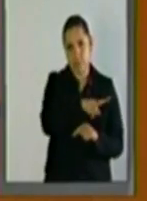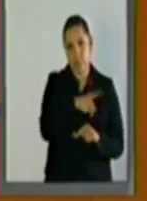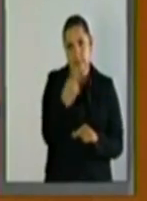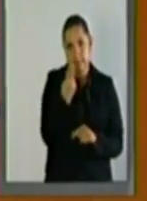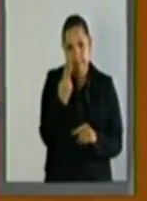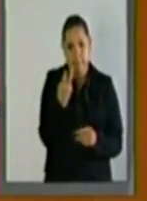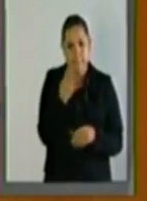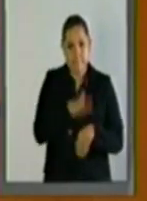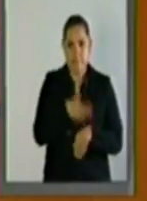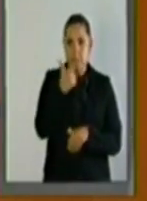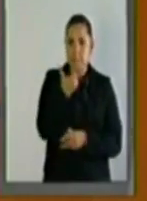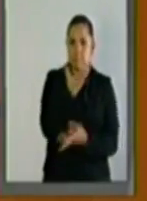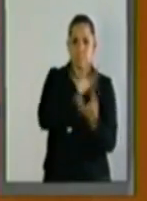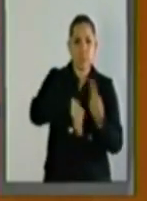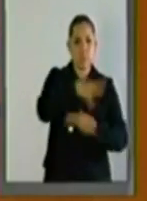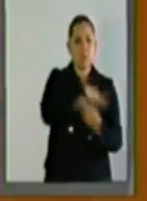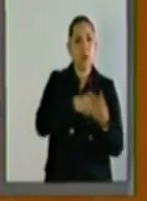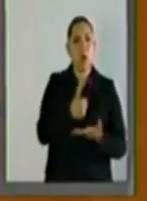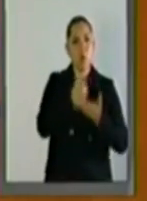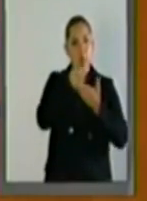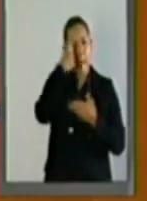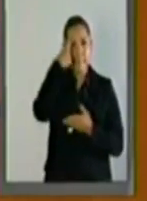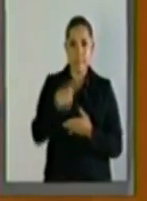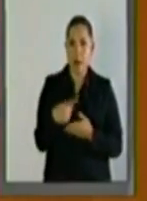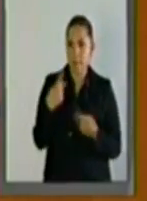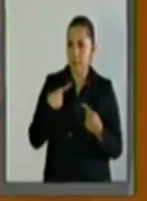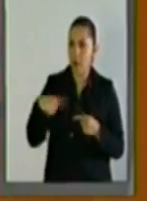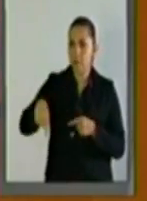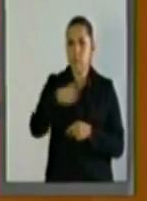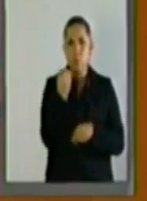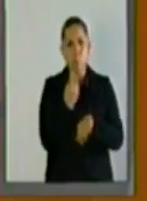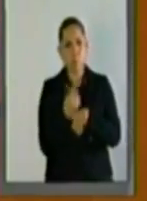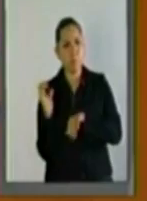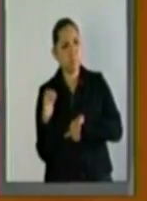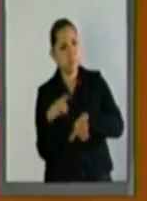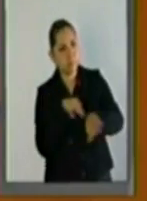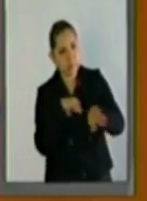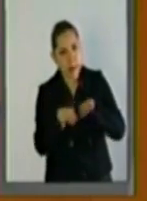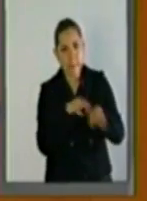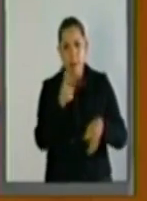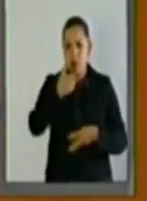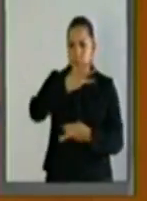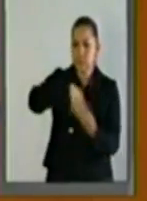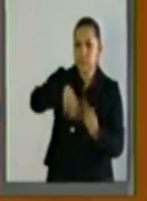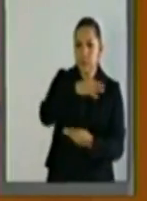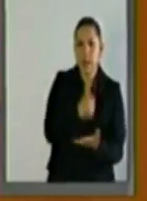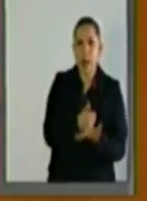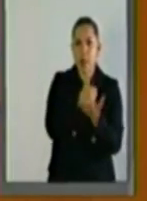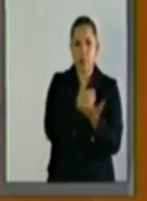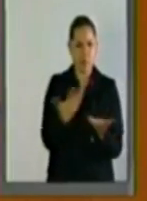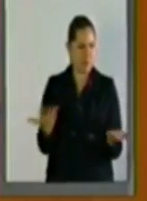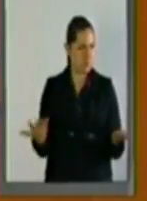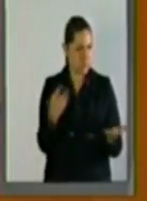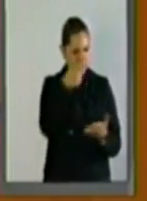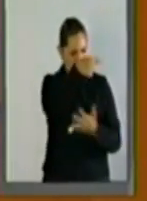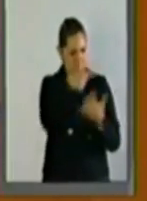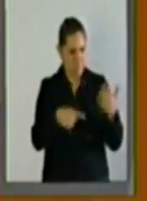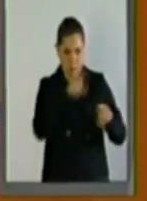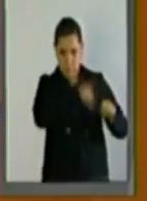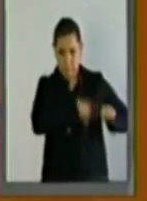economía para salir adelante y para generar empleos. Tampoco podemos aceptar en el grupo parlamentario del